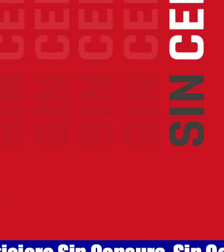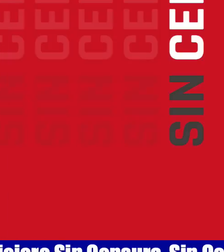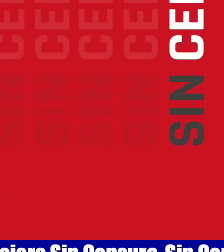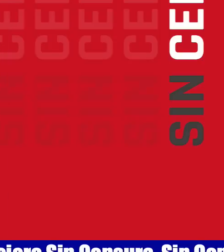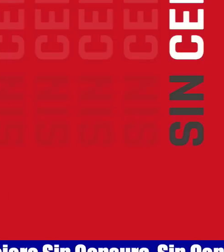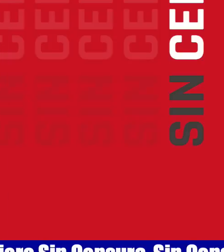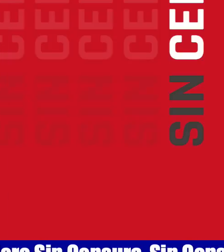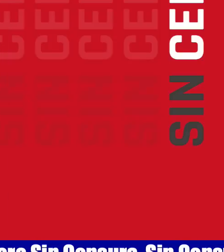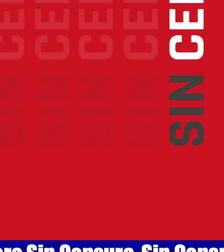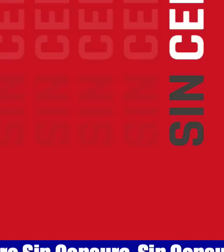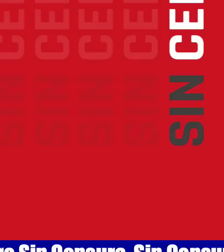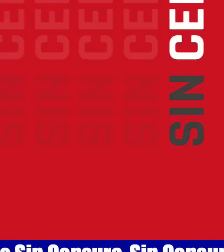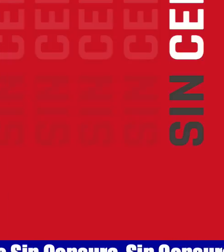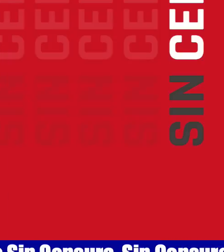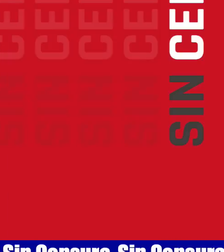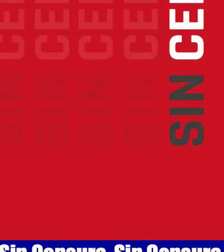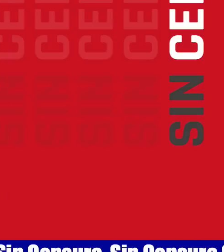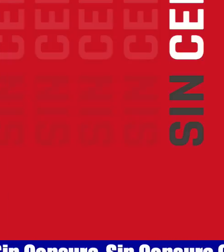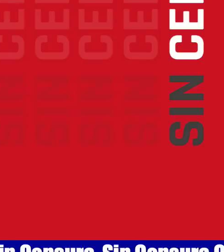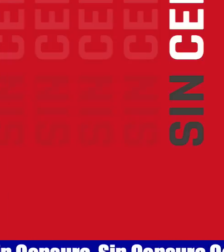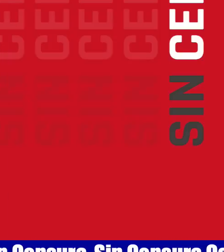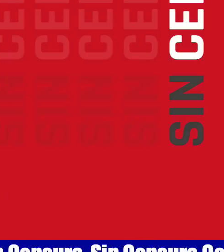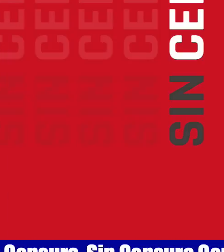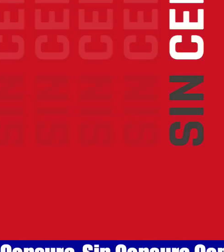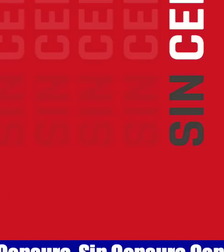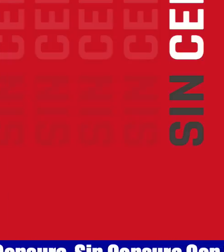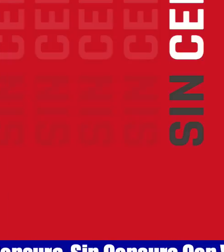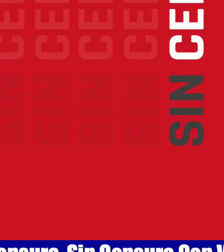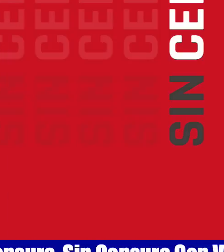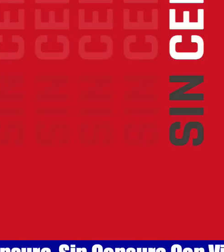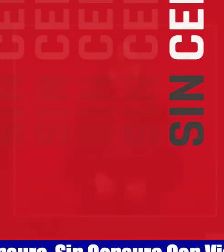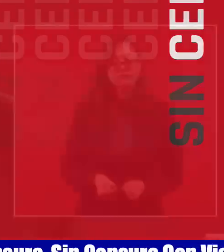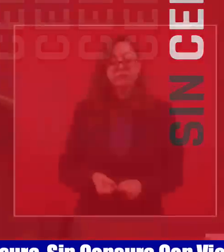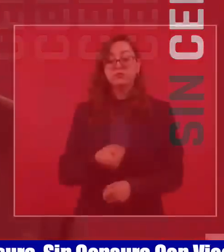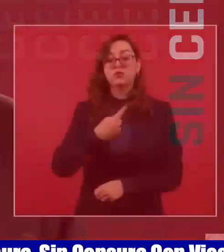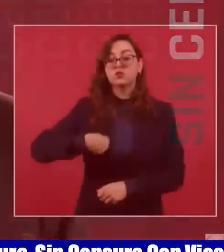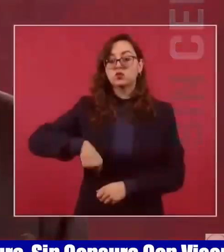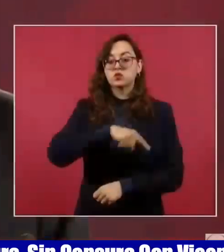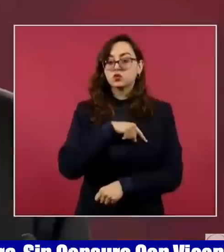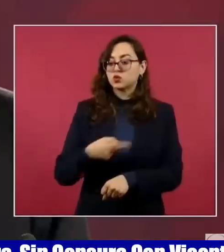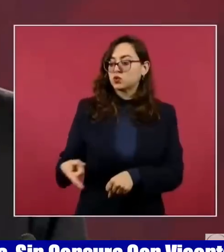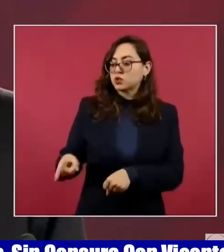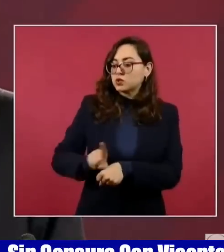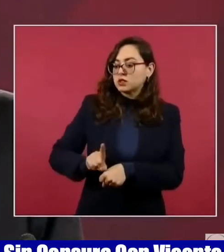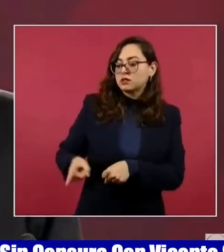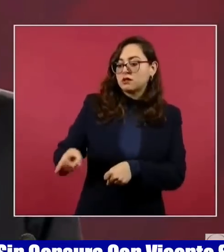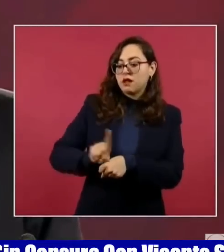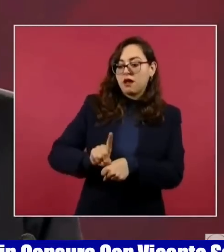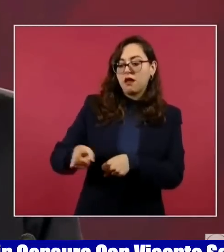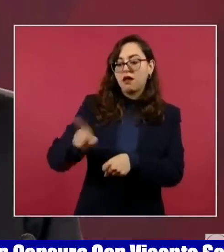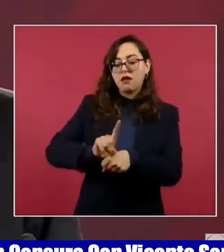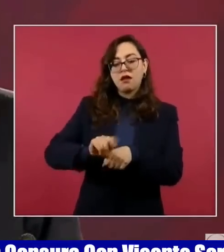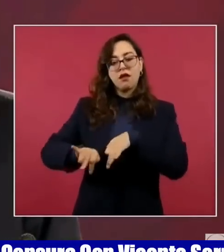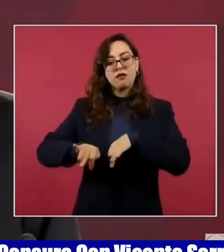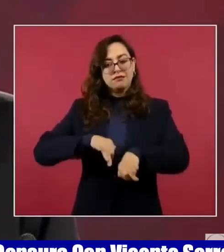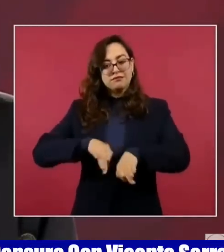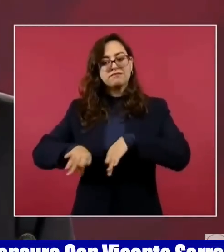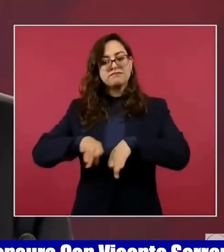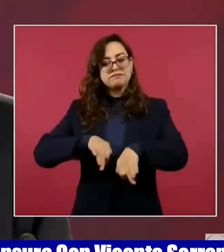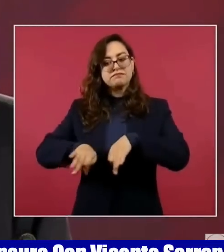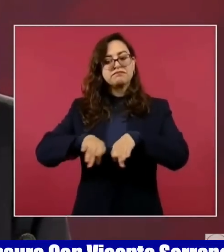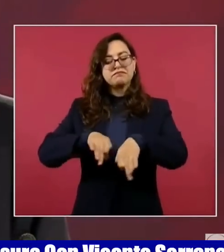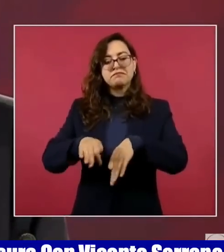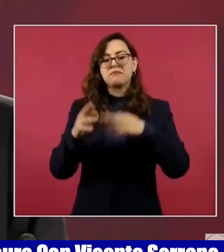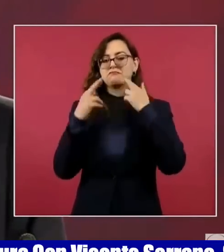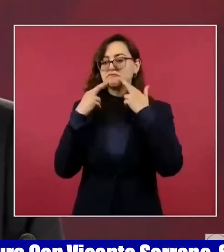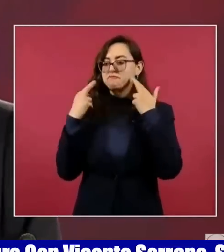ver, es mala leche de tus editores que te mandan a hacer esta pregunta. Yo no me chupo el dedo, dice, ¿no? Y pues me haces esta